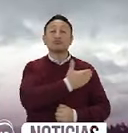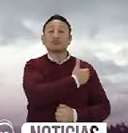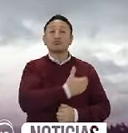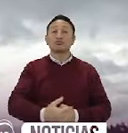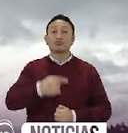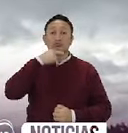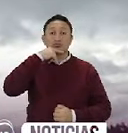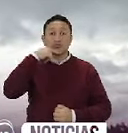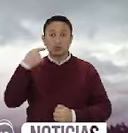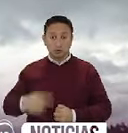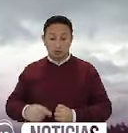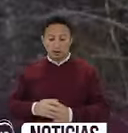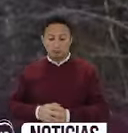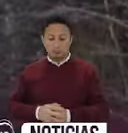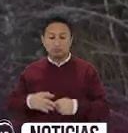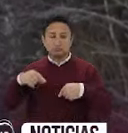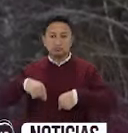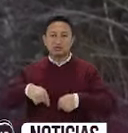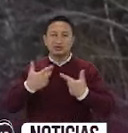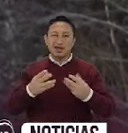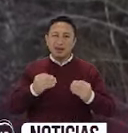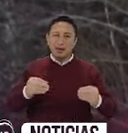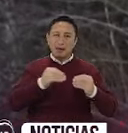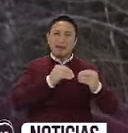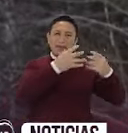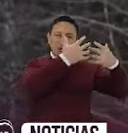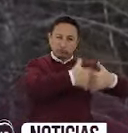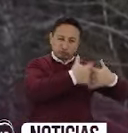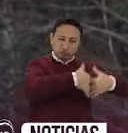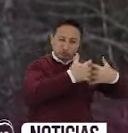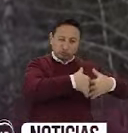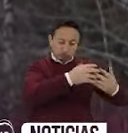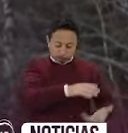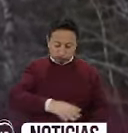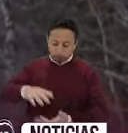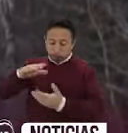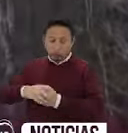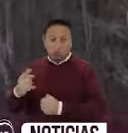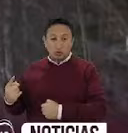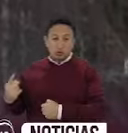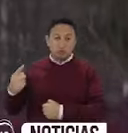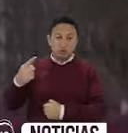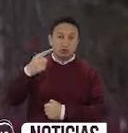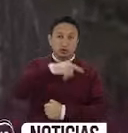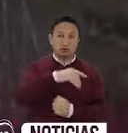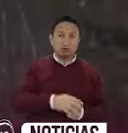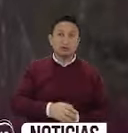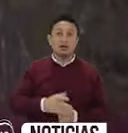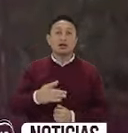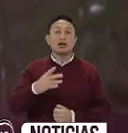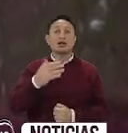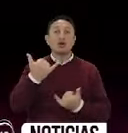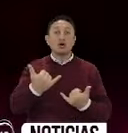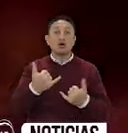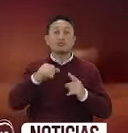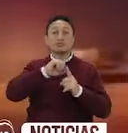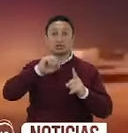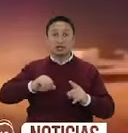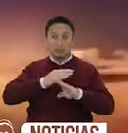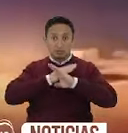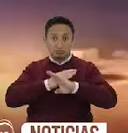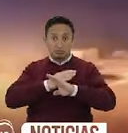que la intención del país es fabricar de forma masiva este tipo de misiles, que de acuerdo al Kremlin son indetectables por los actuales sistemas de